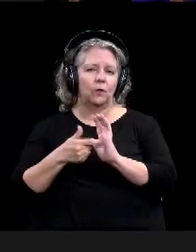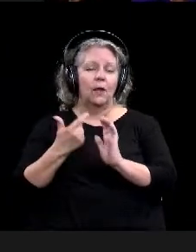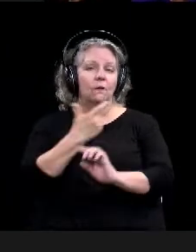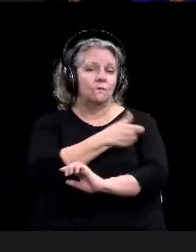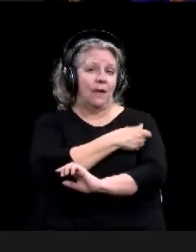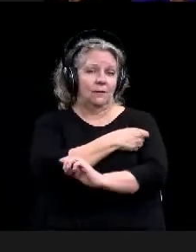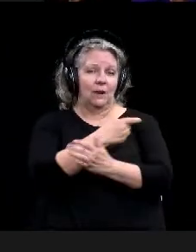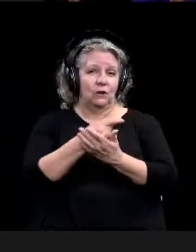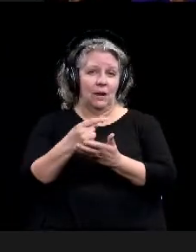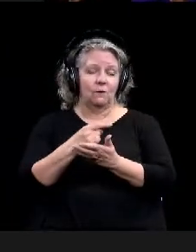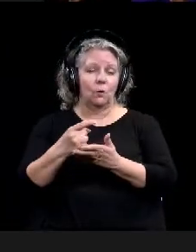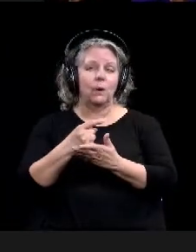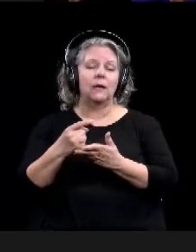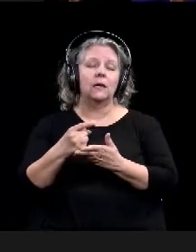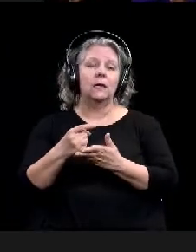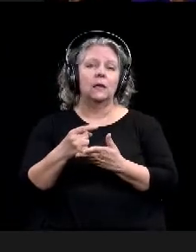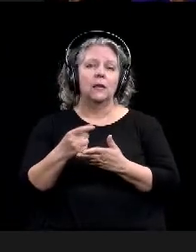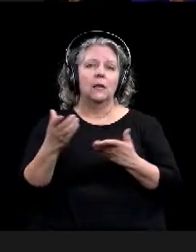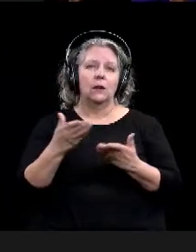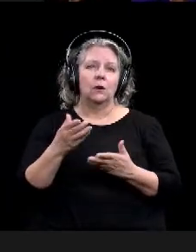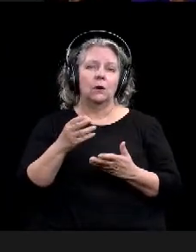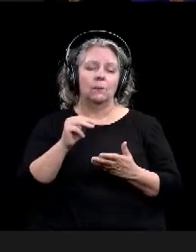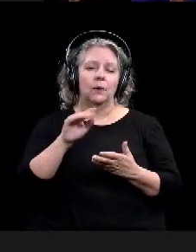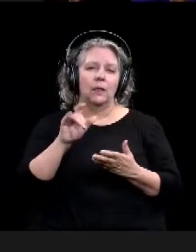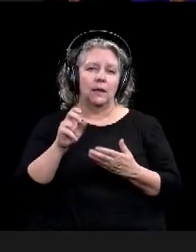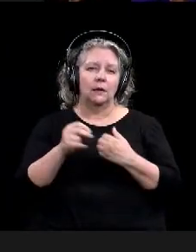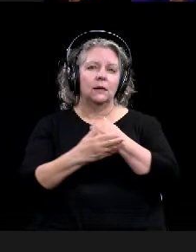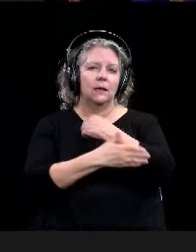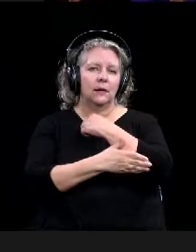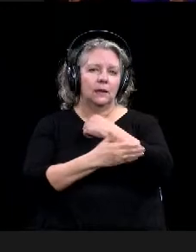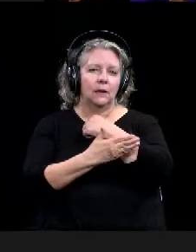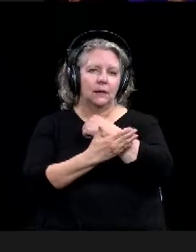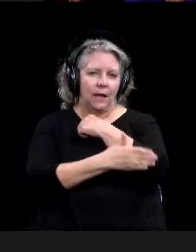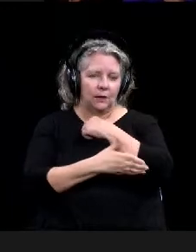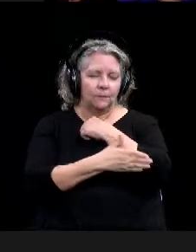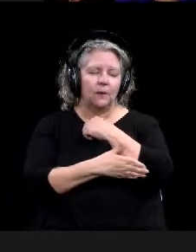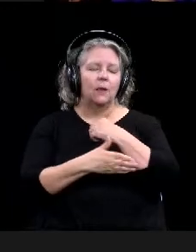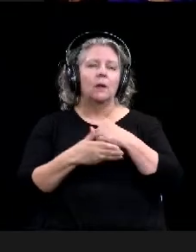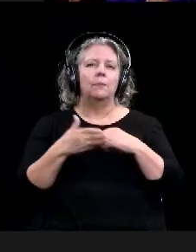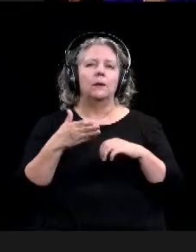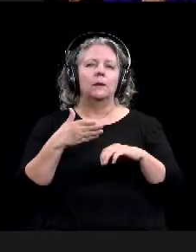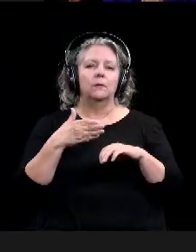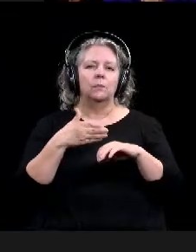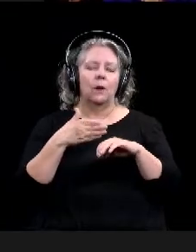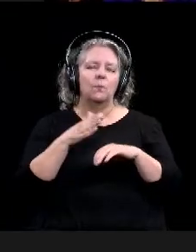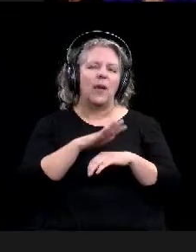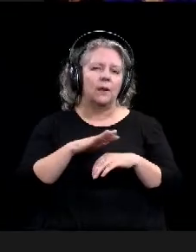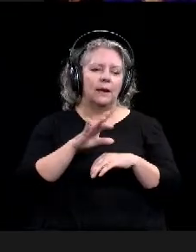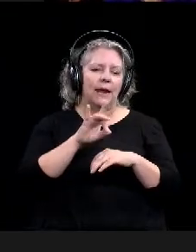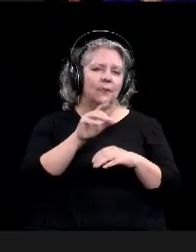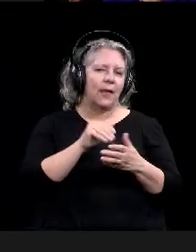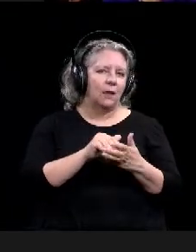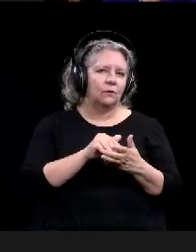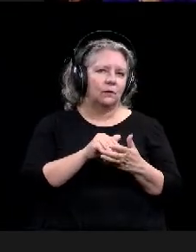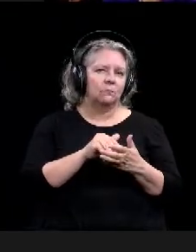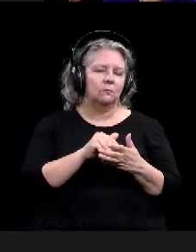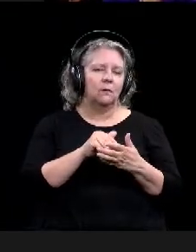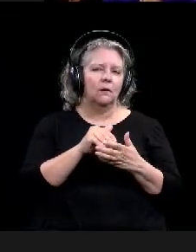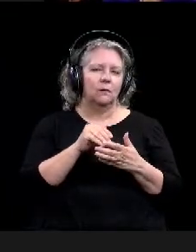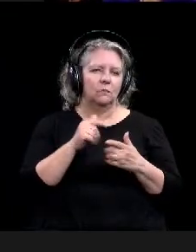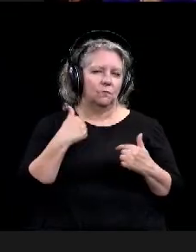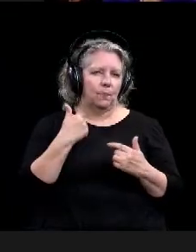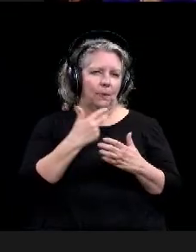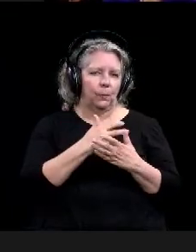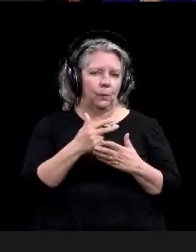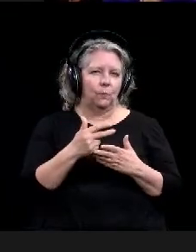8000 más o menos por las últimas tres semanas y como el